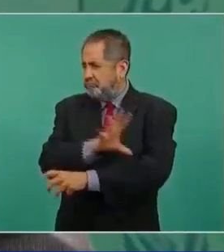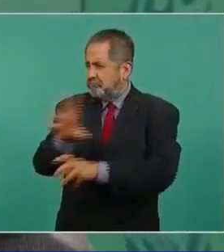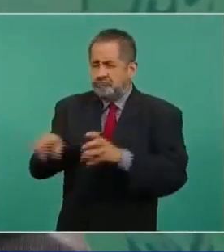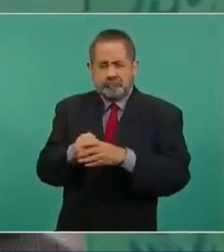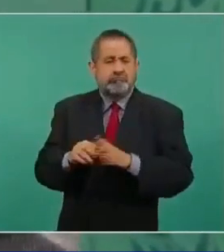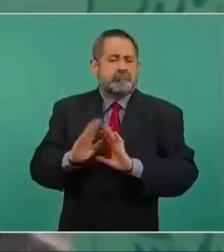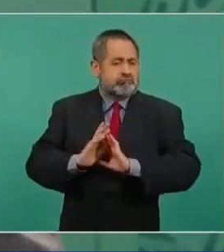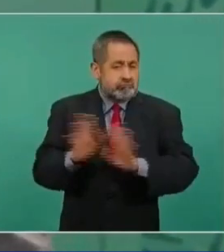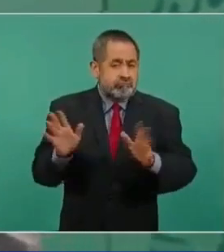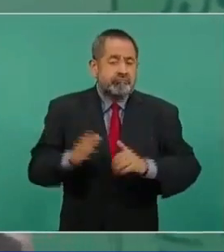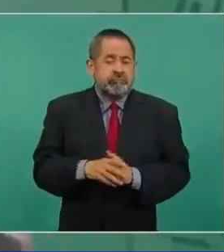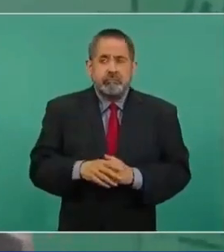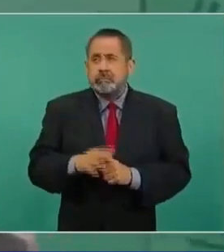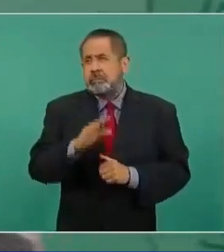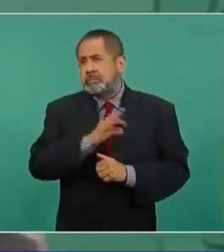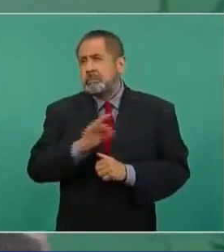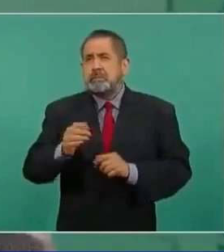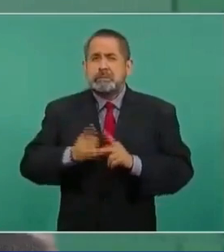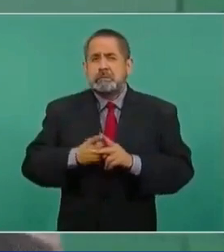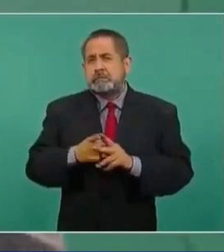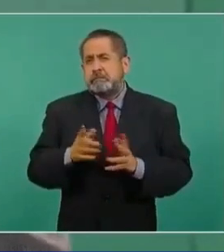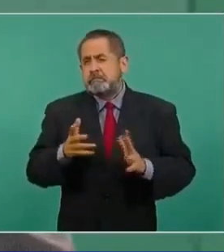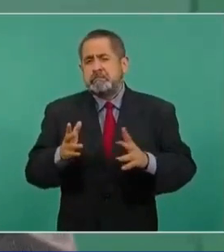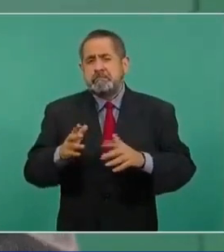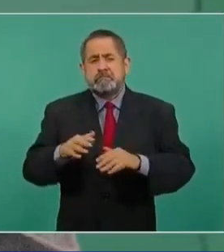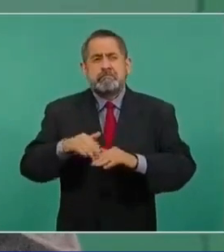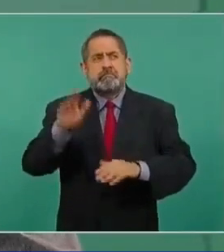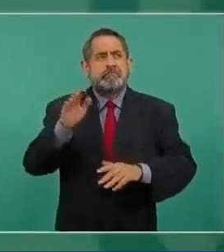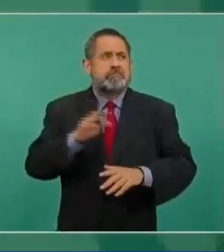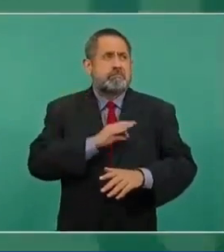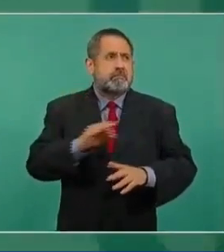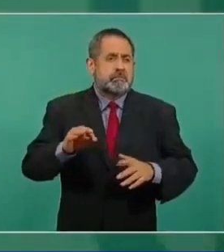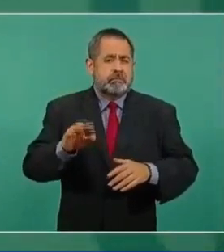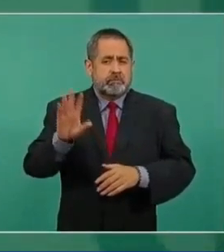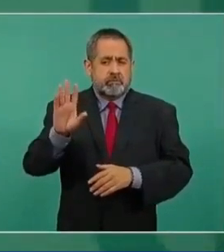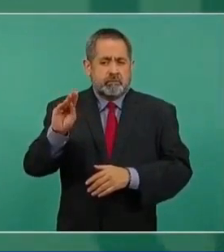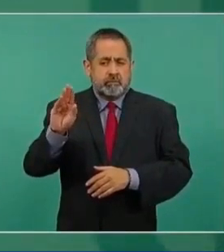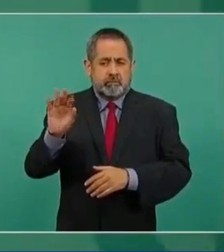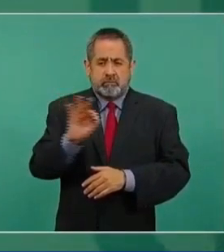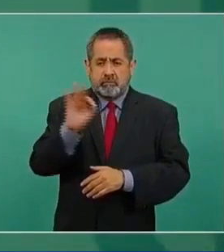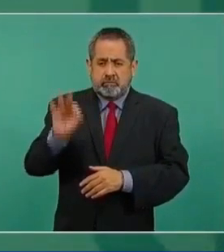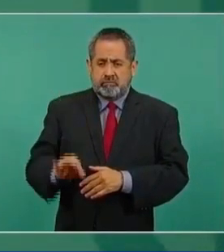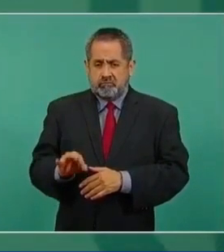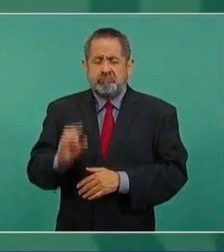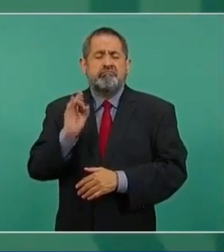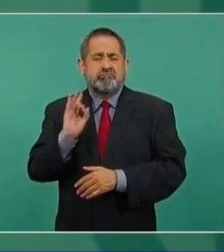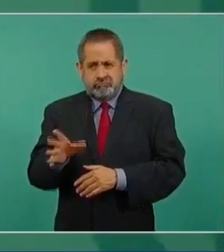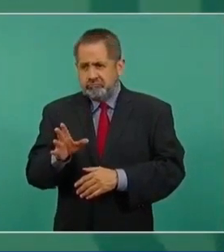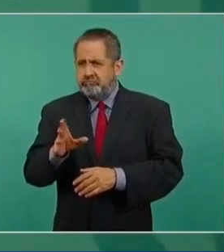Y estamos hablando de un porcentaje mayor al 90%.